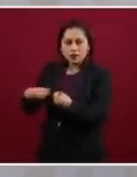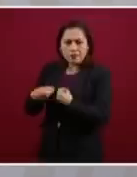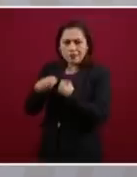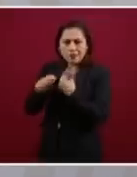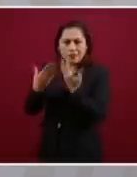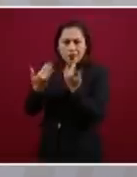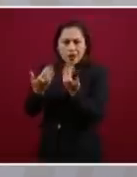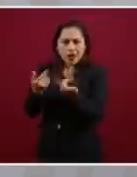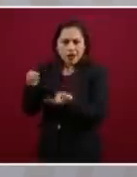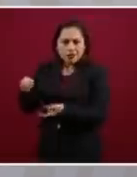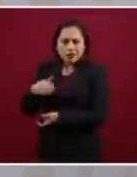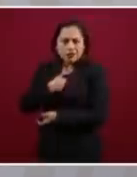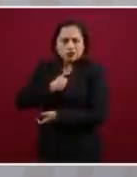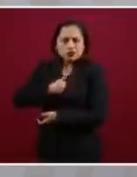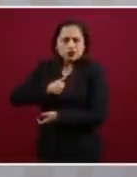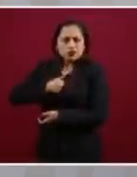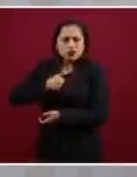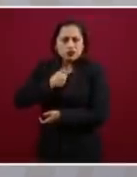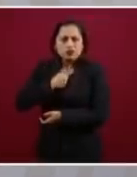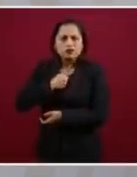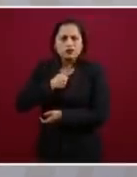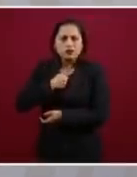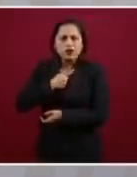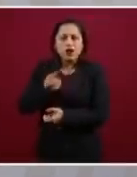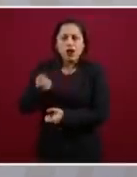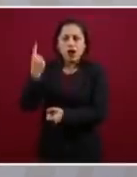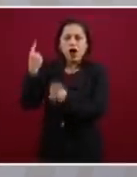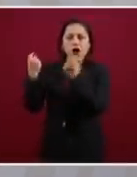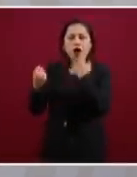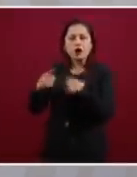aunque digan lo contrario